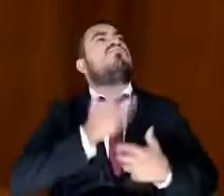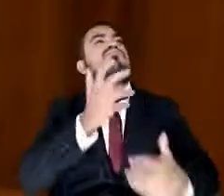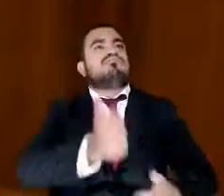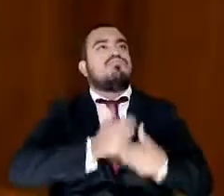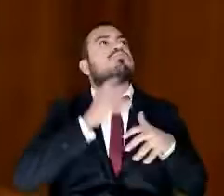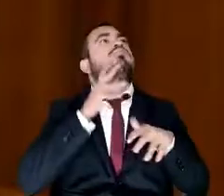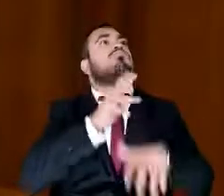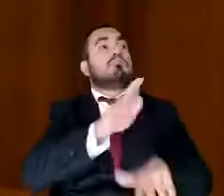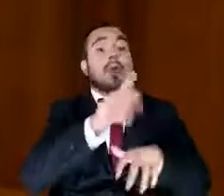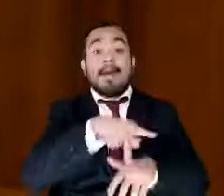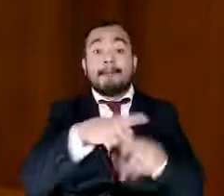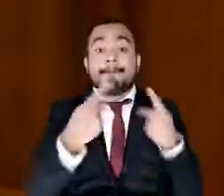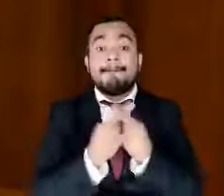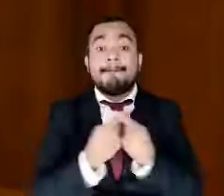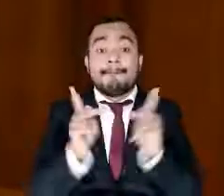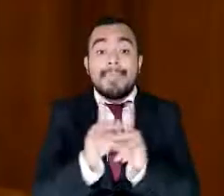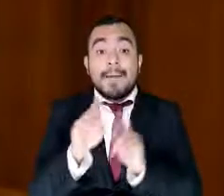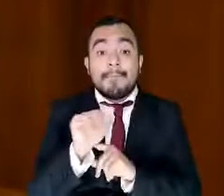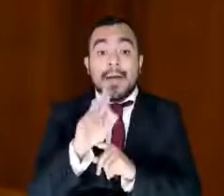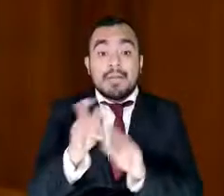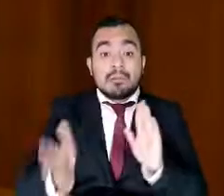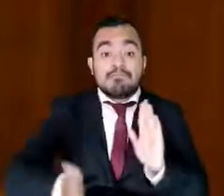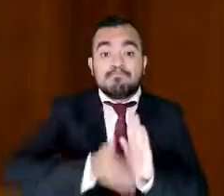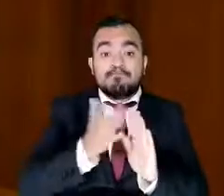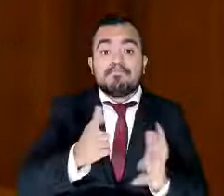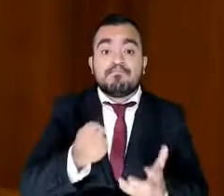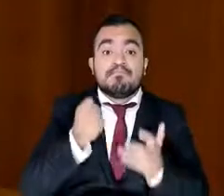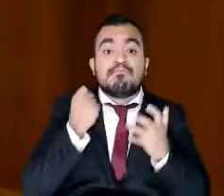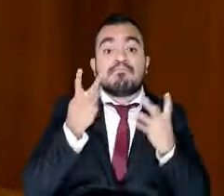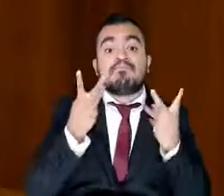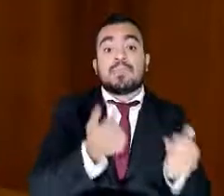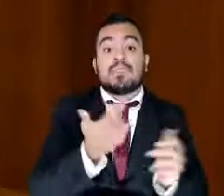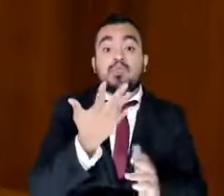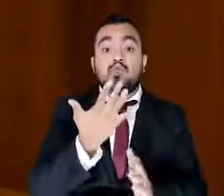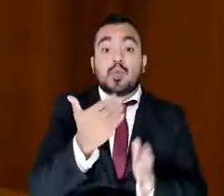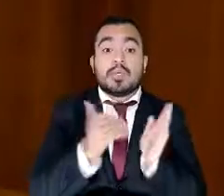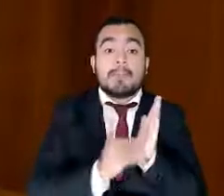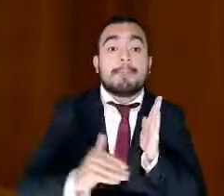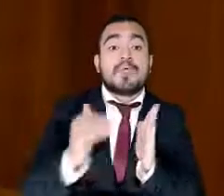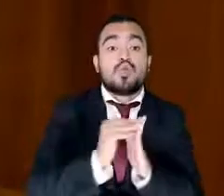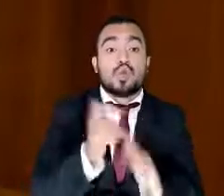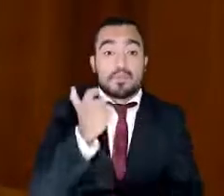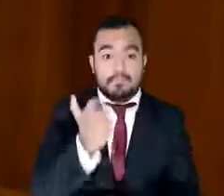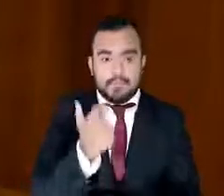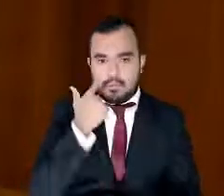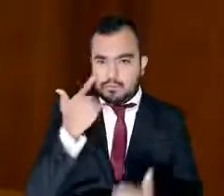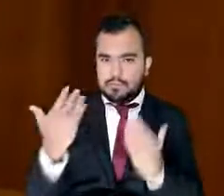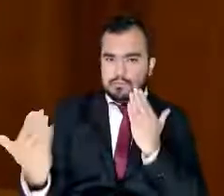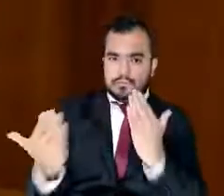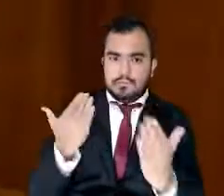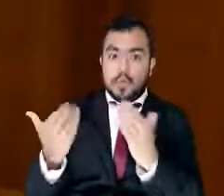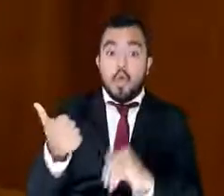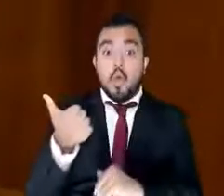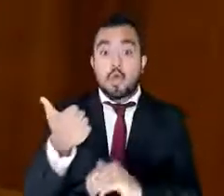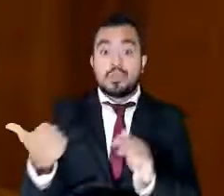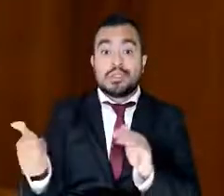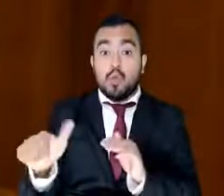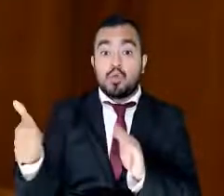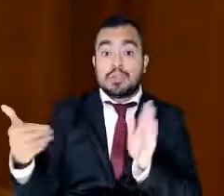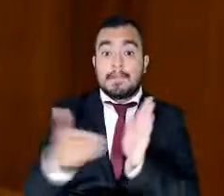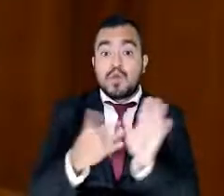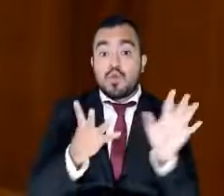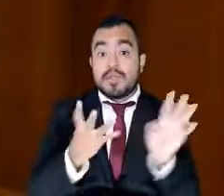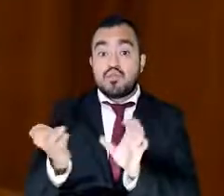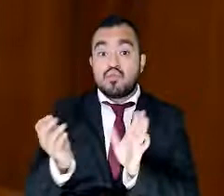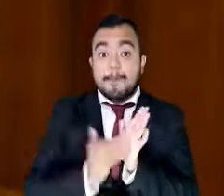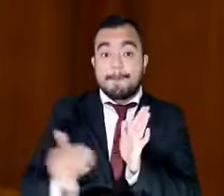manifiestan. La Plaza de los Mártires, la restauración histórica tuvo una inversión total de 50 millones de pesos. Si eso lo comparamos con los más de 11.900 millones de pesos